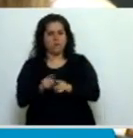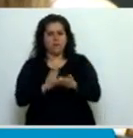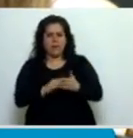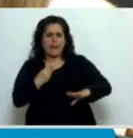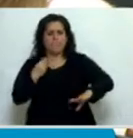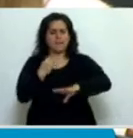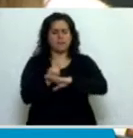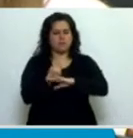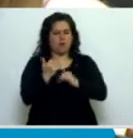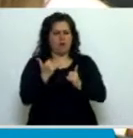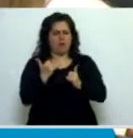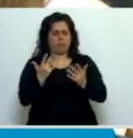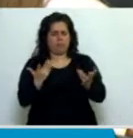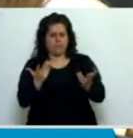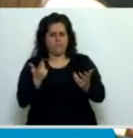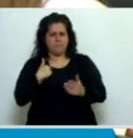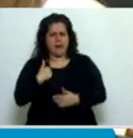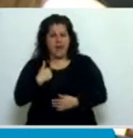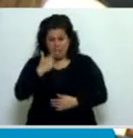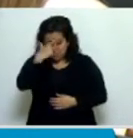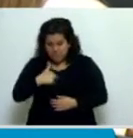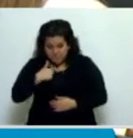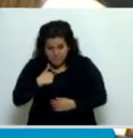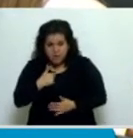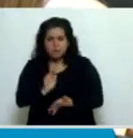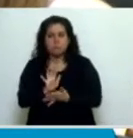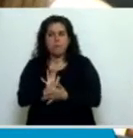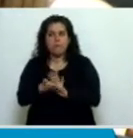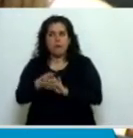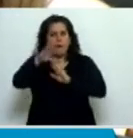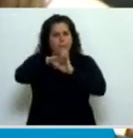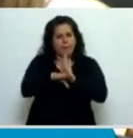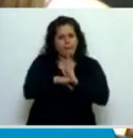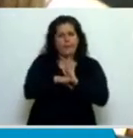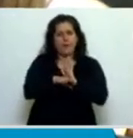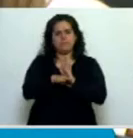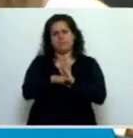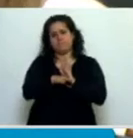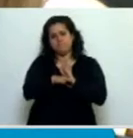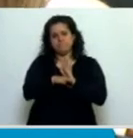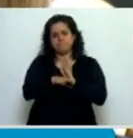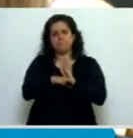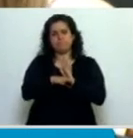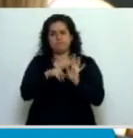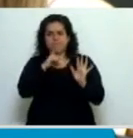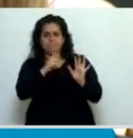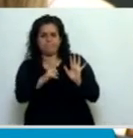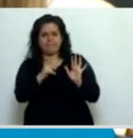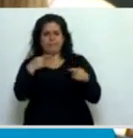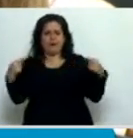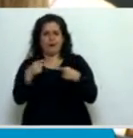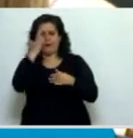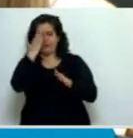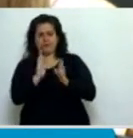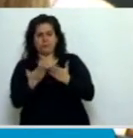política y que a mi juicio esto es lo que hace de esta norma su inconstitucionalidad.